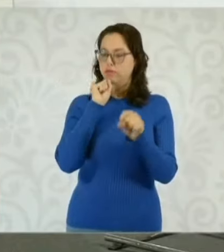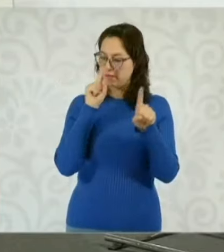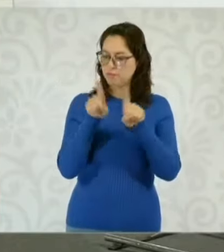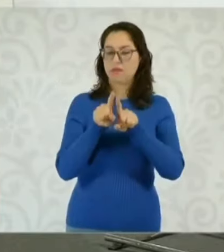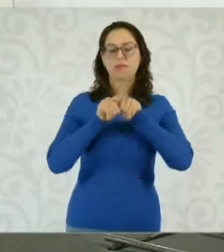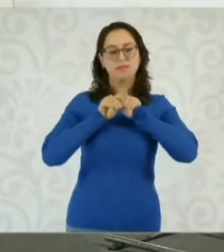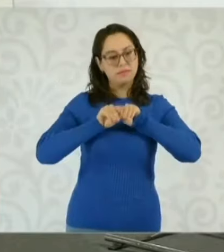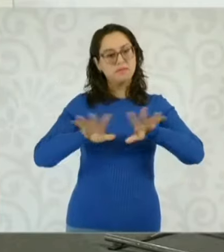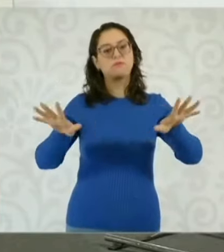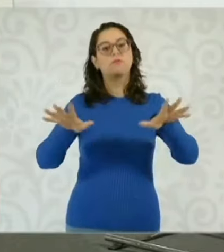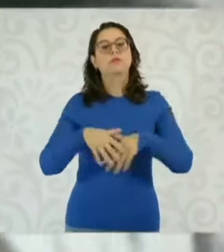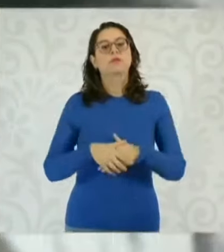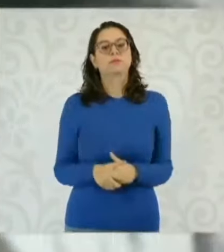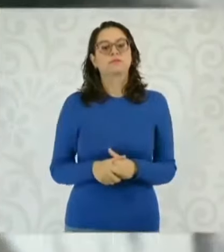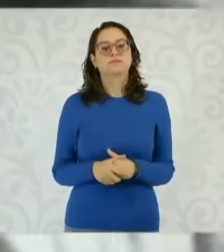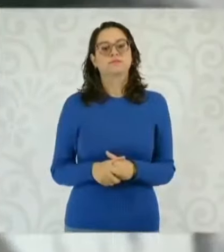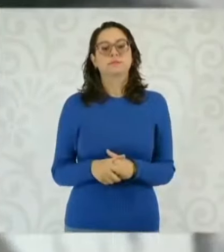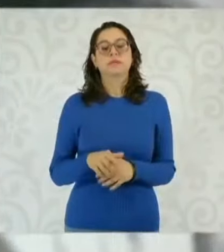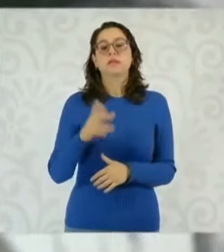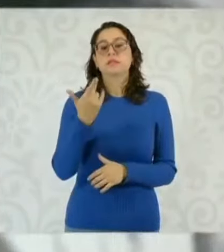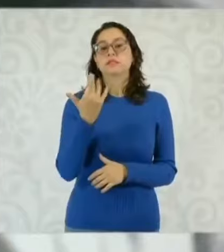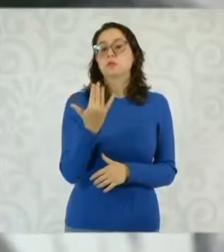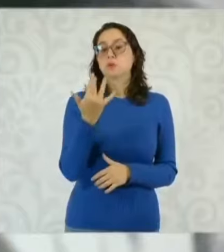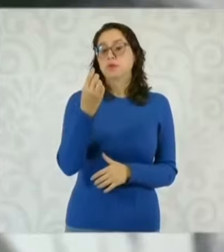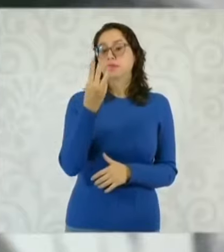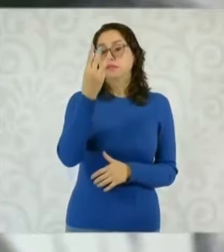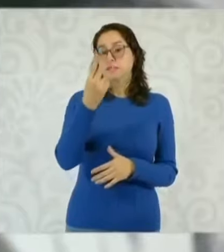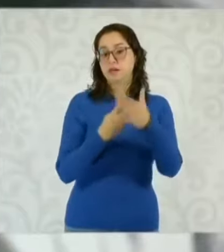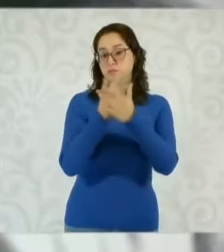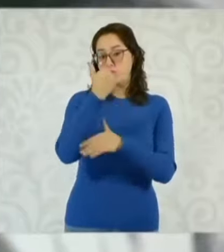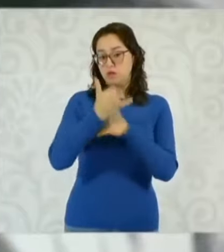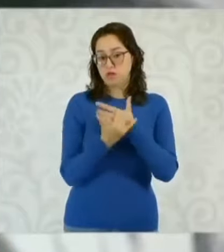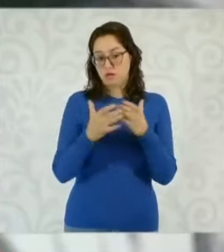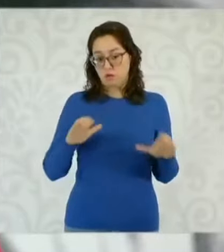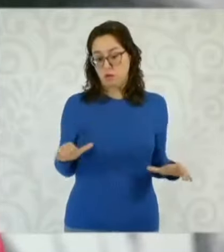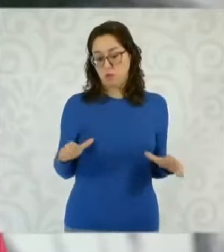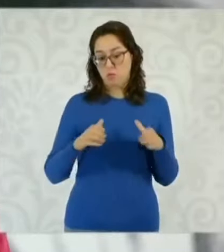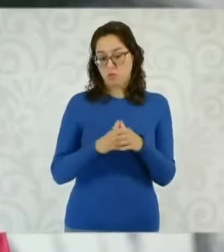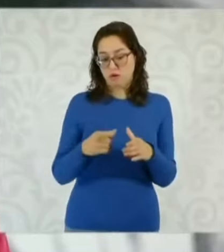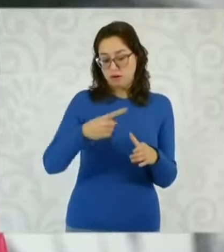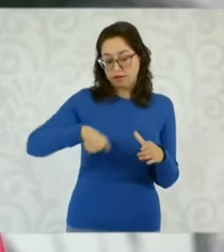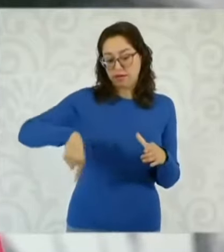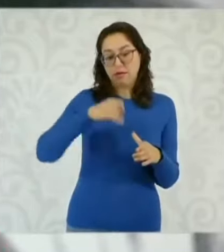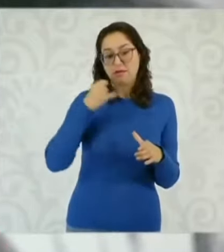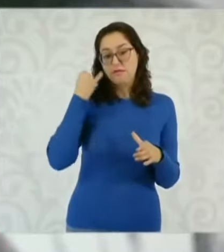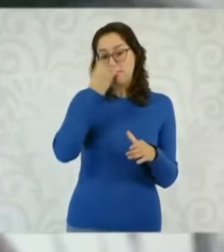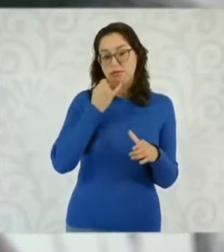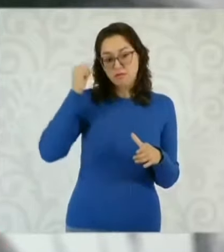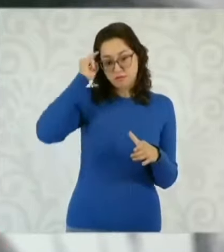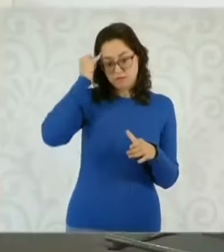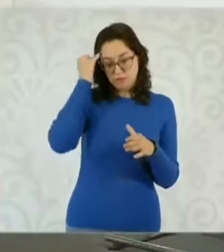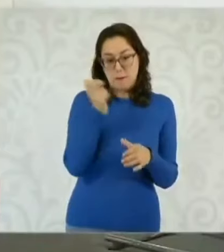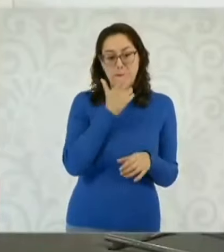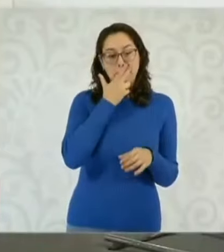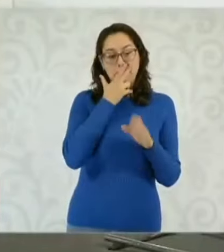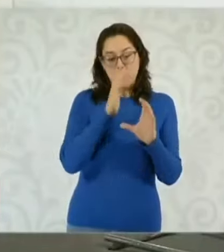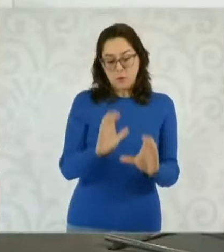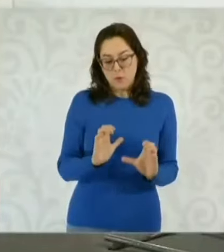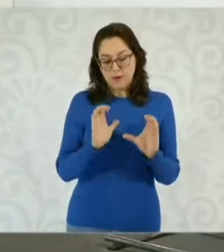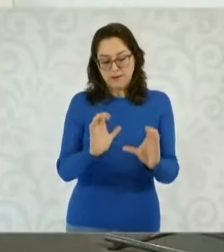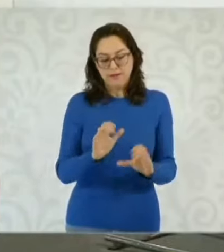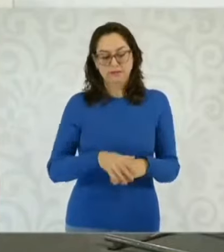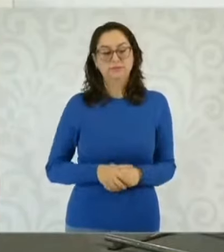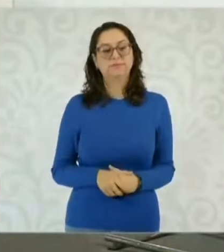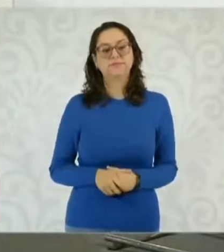INPI, y también contamos con 53 proyectos comunitarios para el fortalecimiento de las lenguas indígenas. Siguiente, por